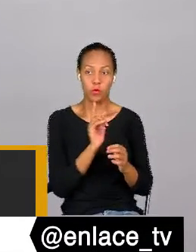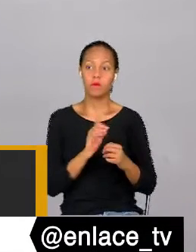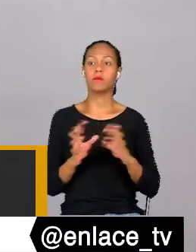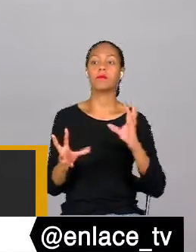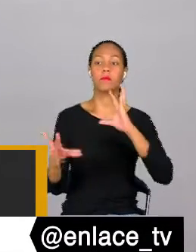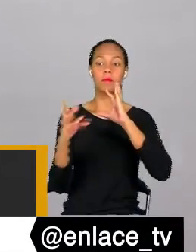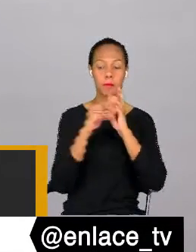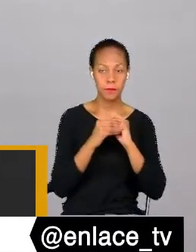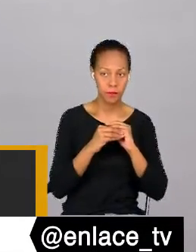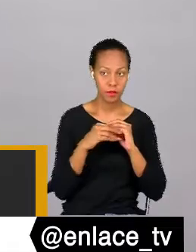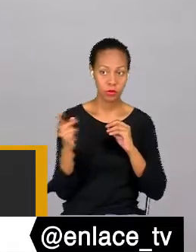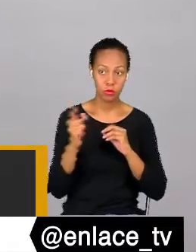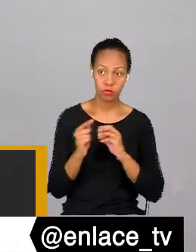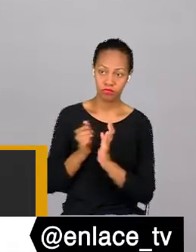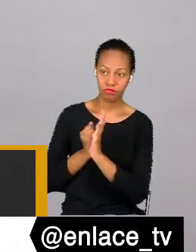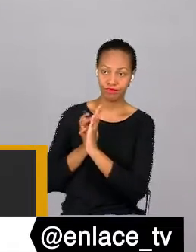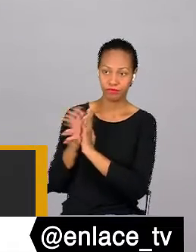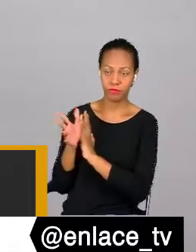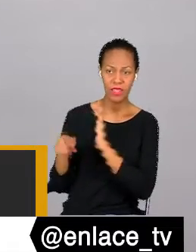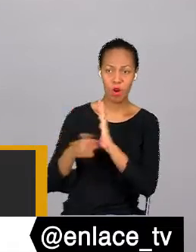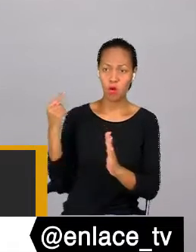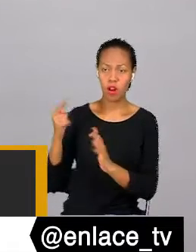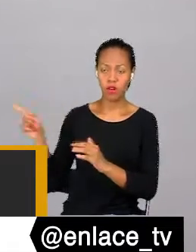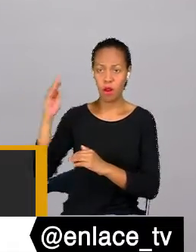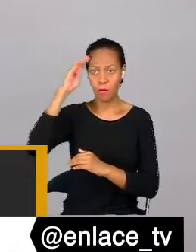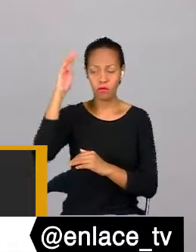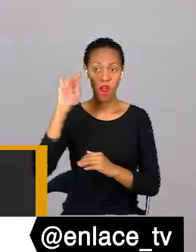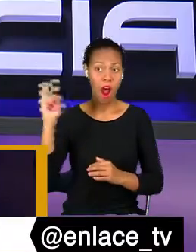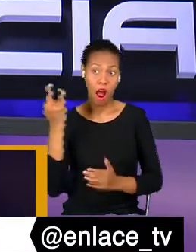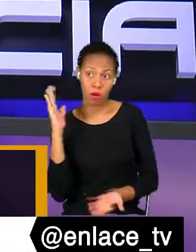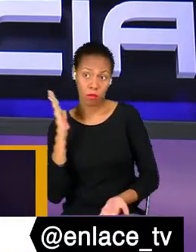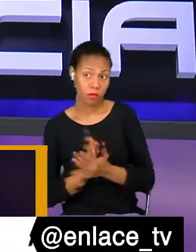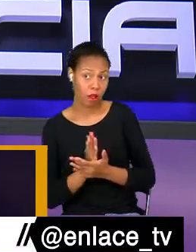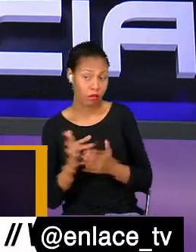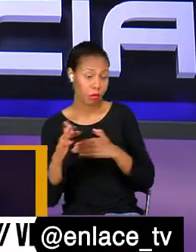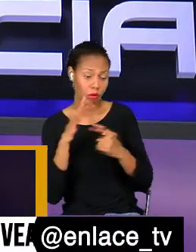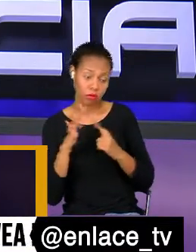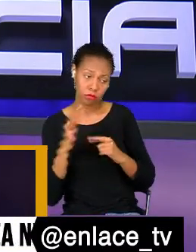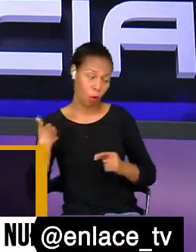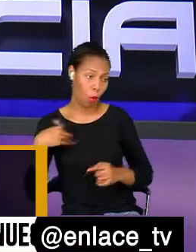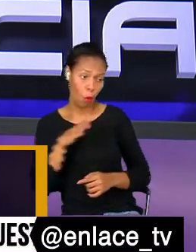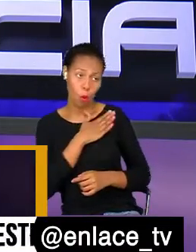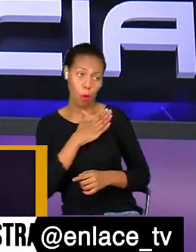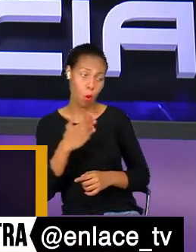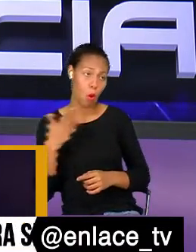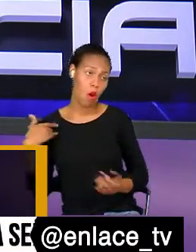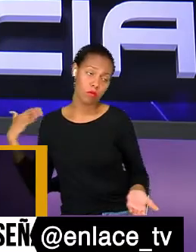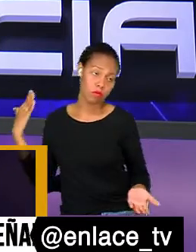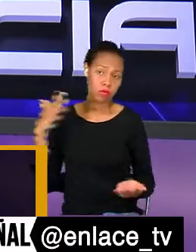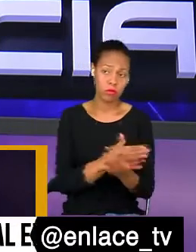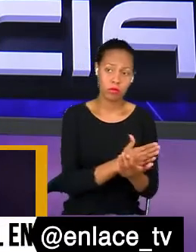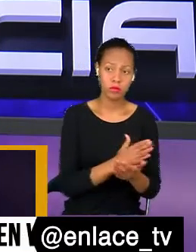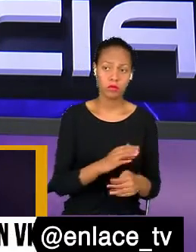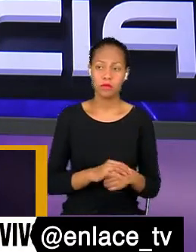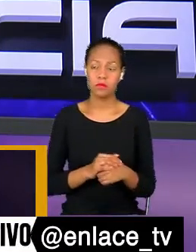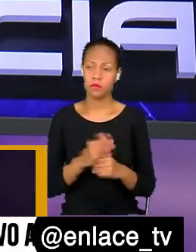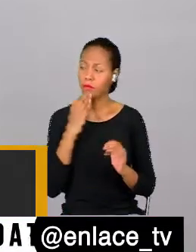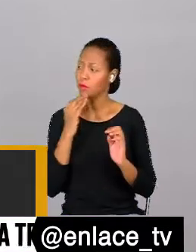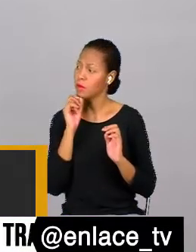con la Policía Nacional para atender cualquier motivo de policía. ¿Qué pueden hacer las personas para tenerlas en sus dispositivos móviles?